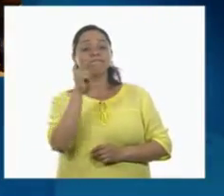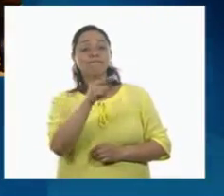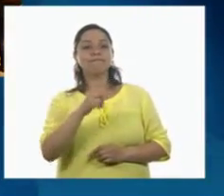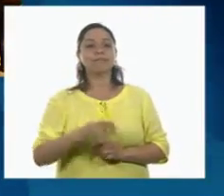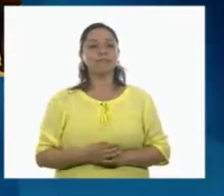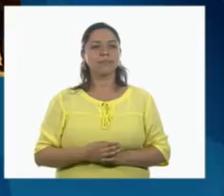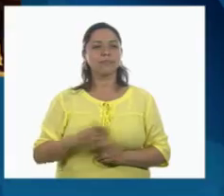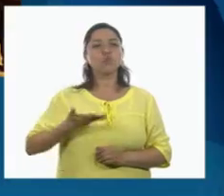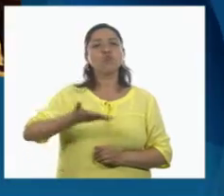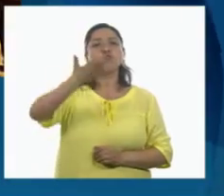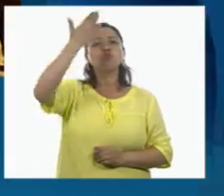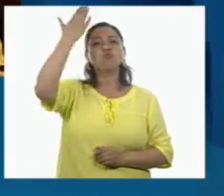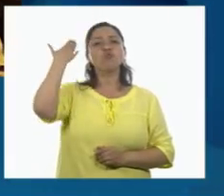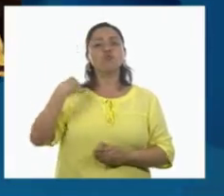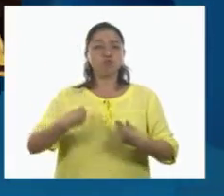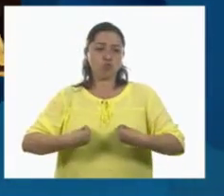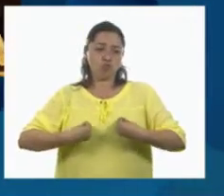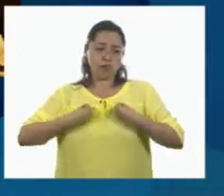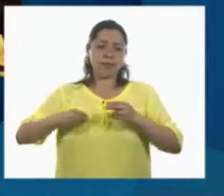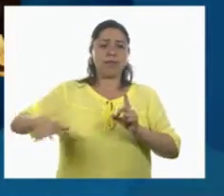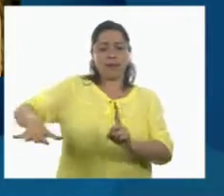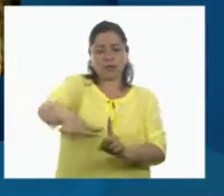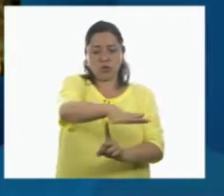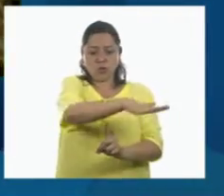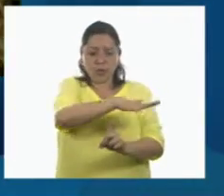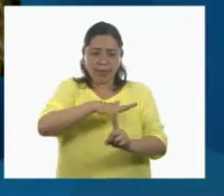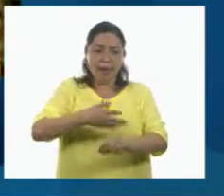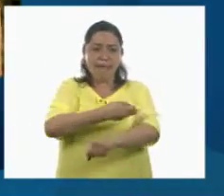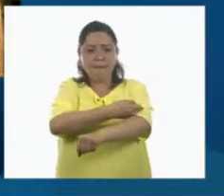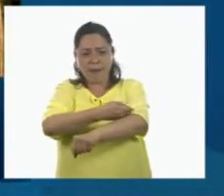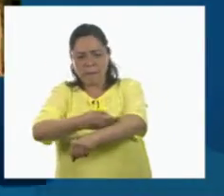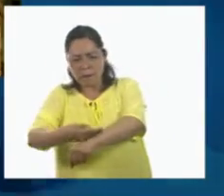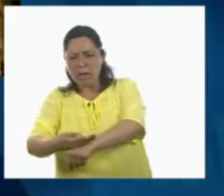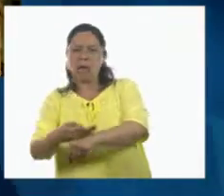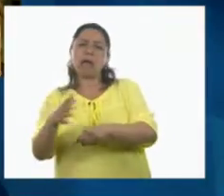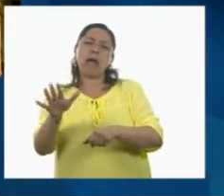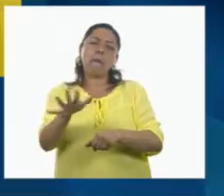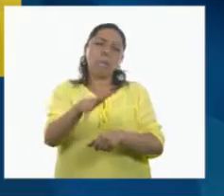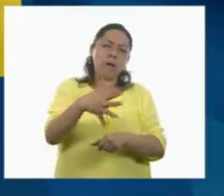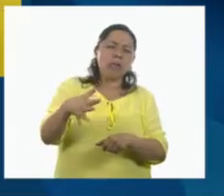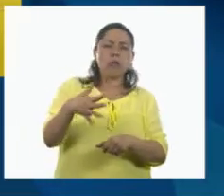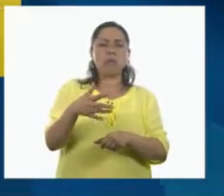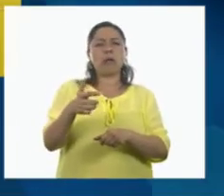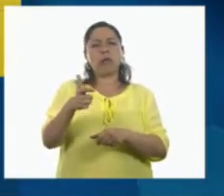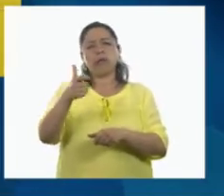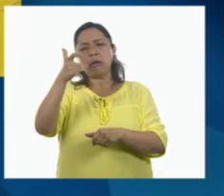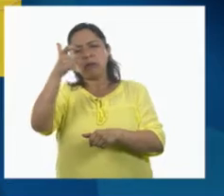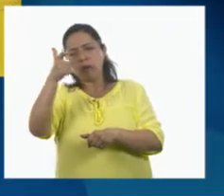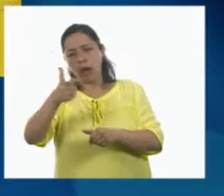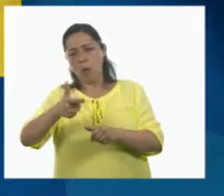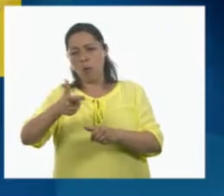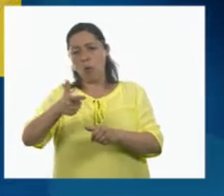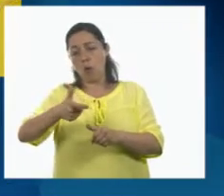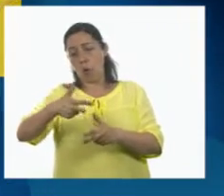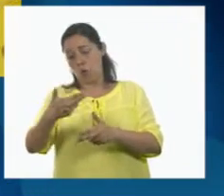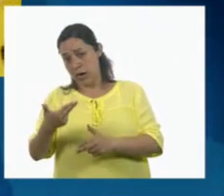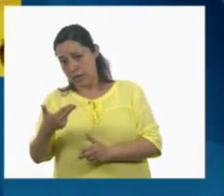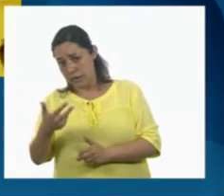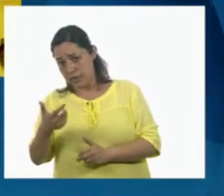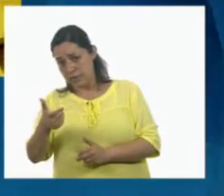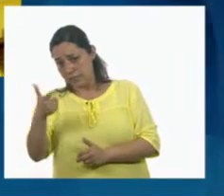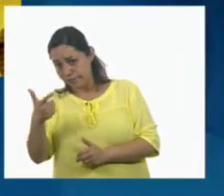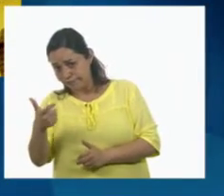Bueno, la vida de la sociedad y de una familia de clase media, media alta, a mediados del siglo